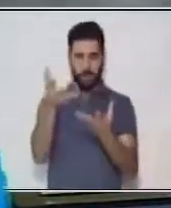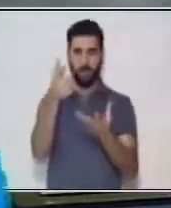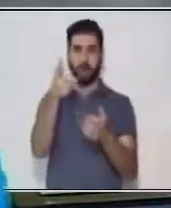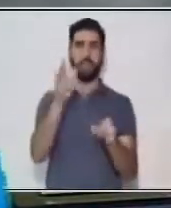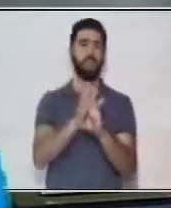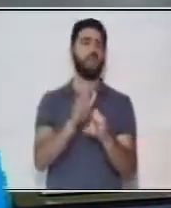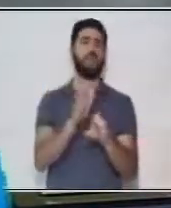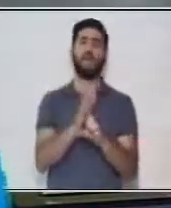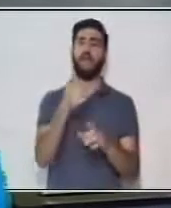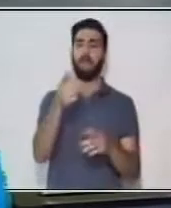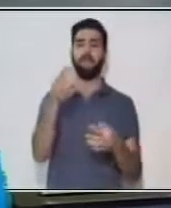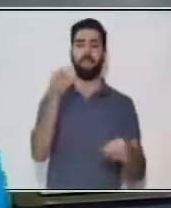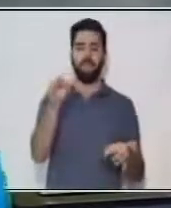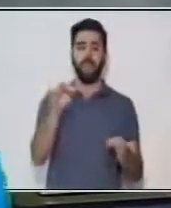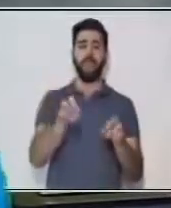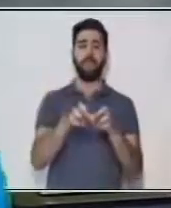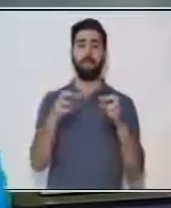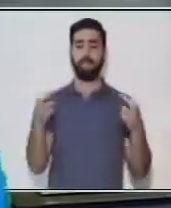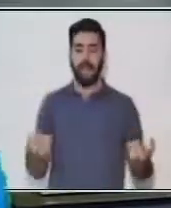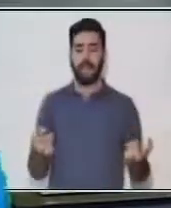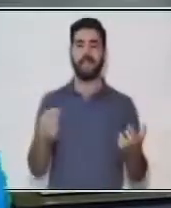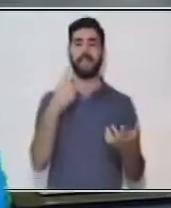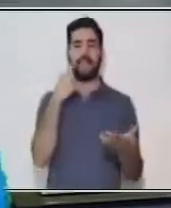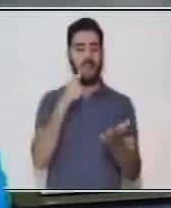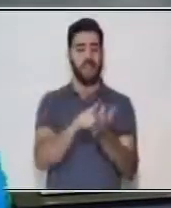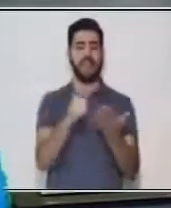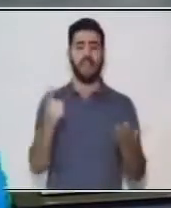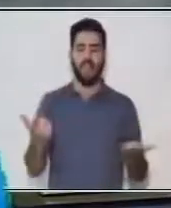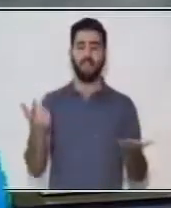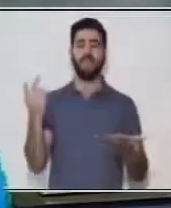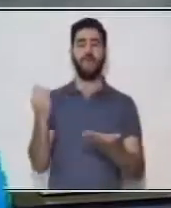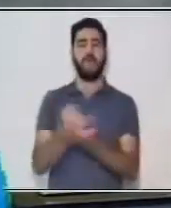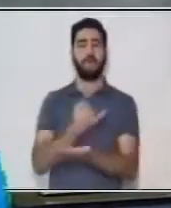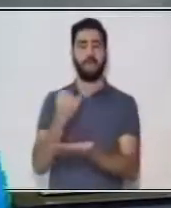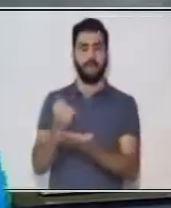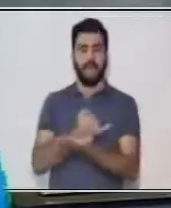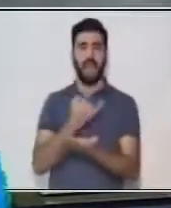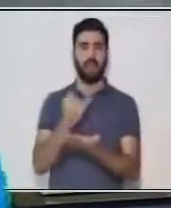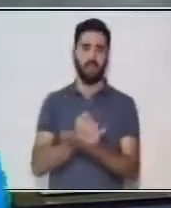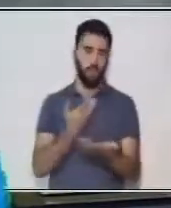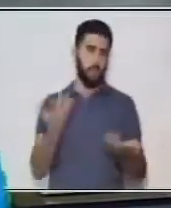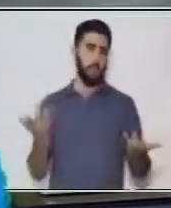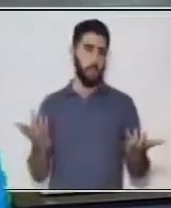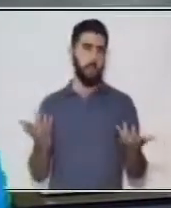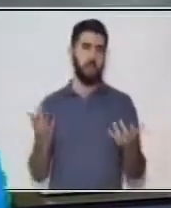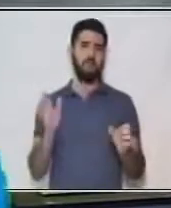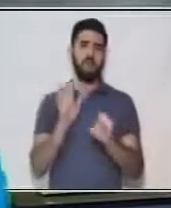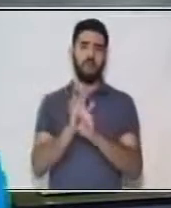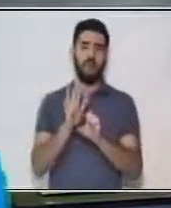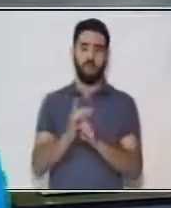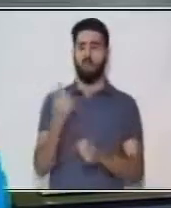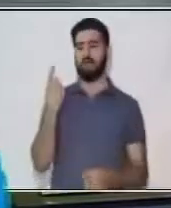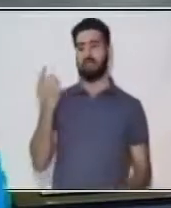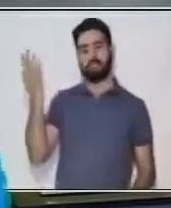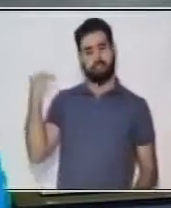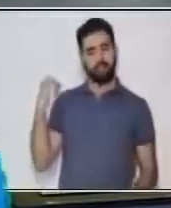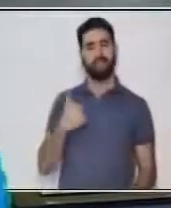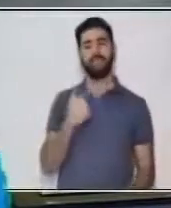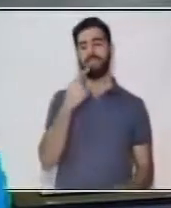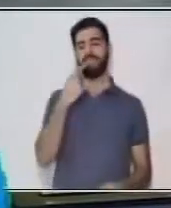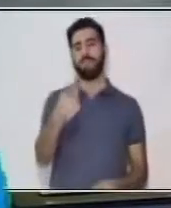texto, las enciclopedias, libros de investigación. Como te ponía de ejemplo hace unos días,